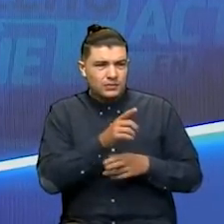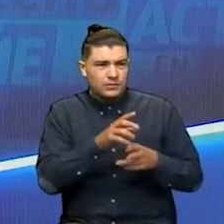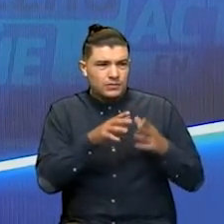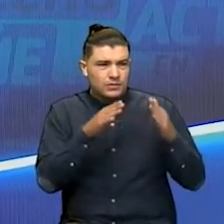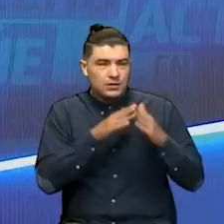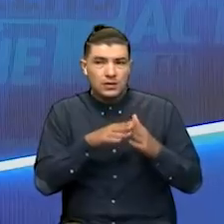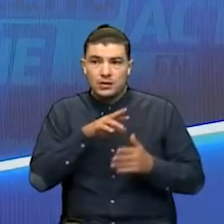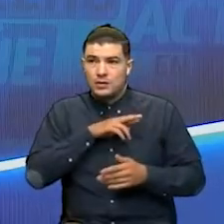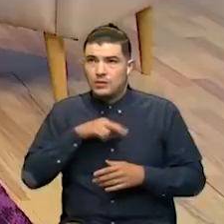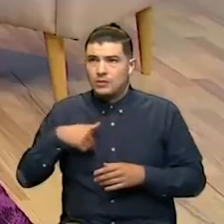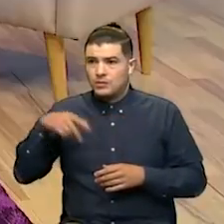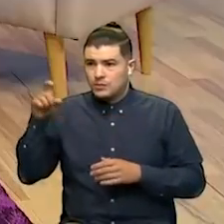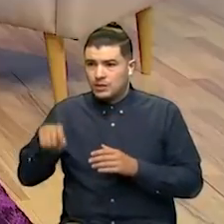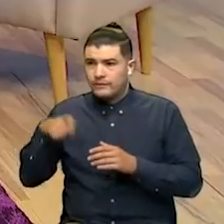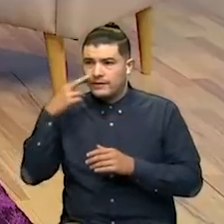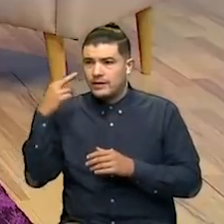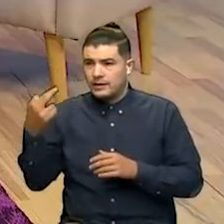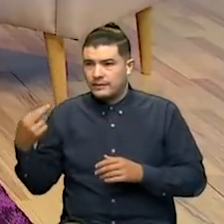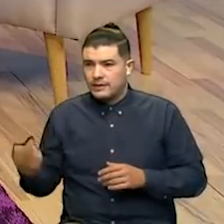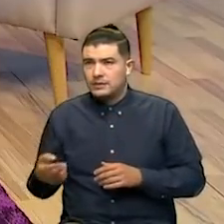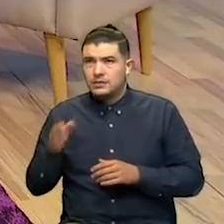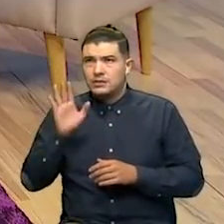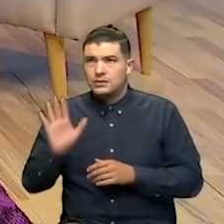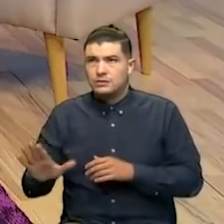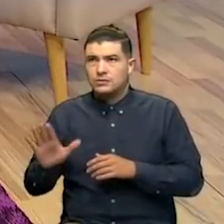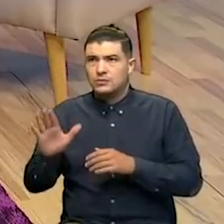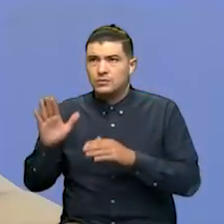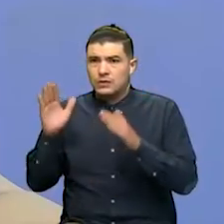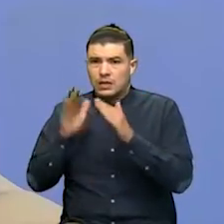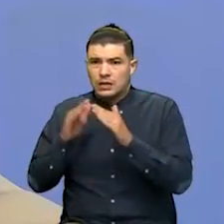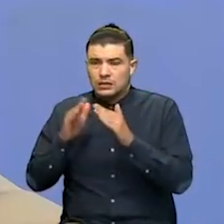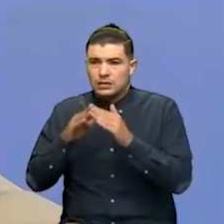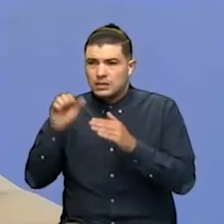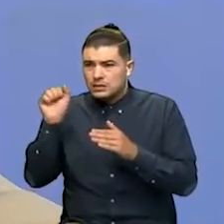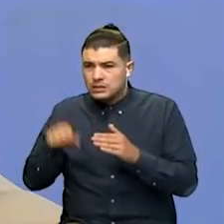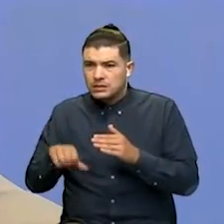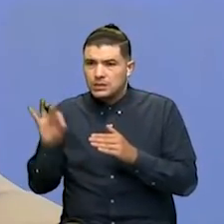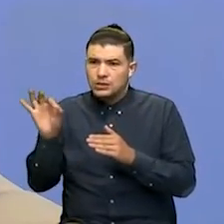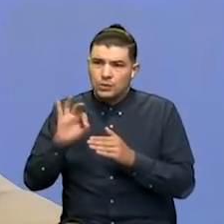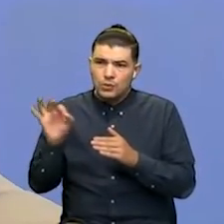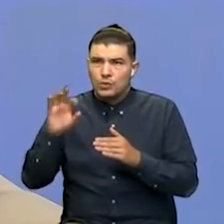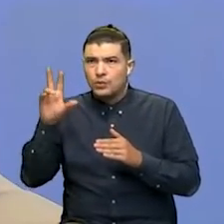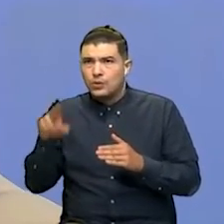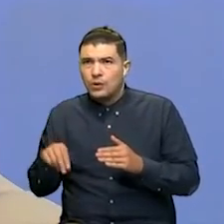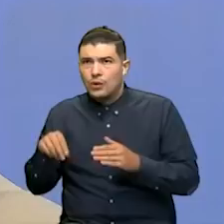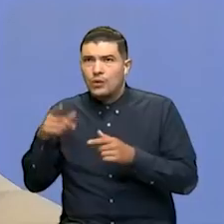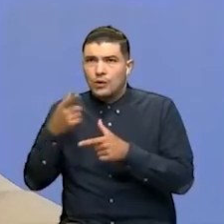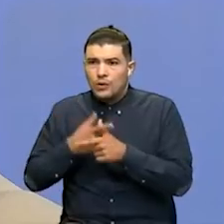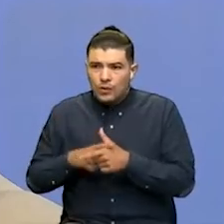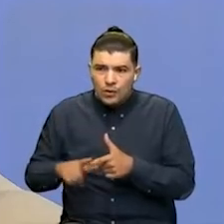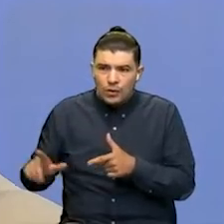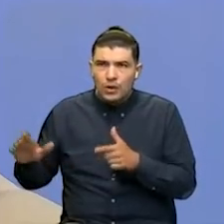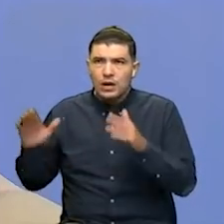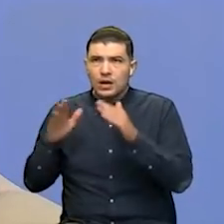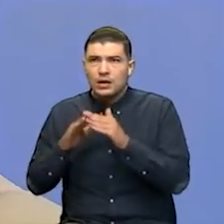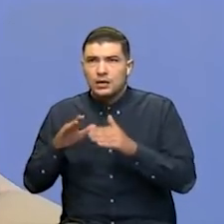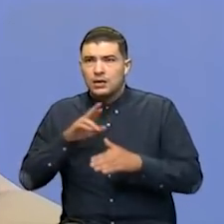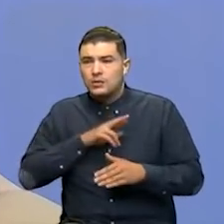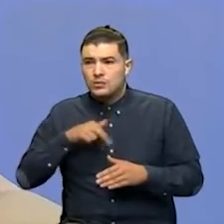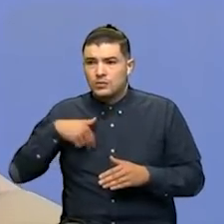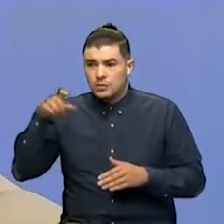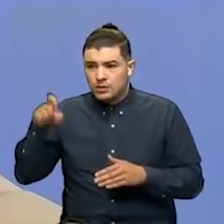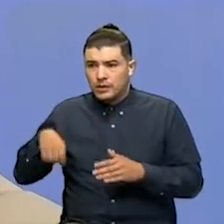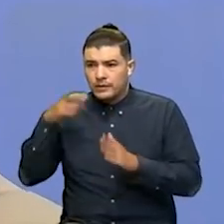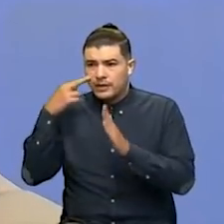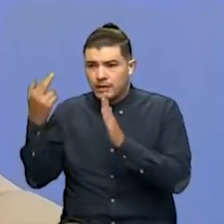abogado? Tendríamos que mirar, ella cómo la tiene, porque él no me dijo si estaba casado, si habían declarado la unión marital de hecho, tendríamos que mirar eso.